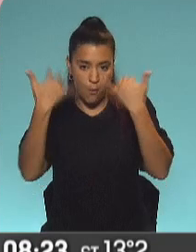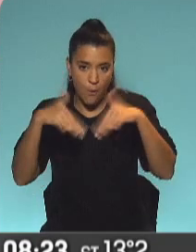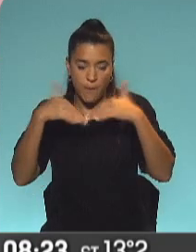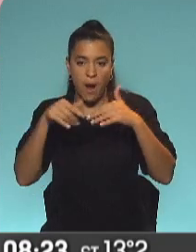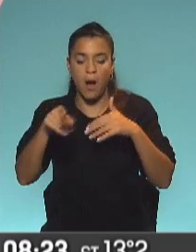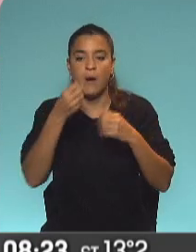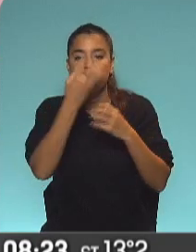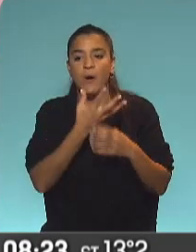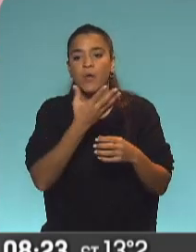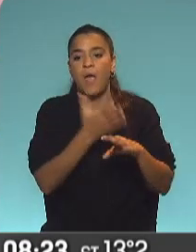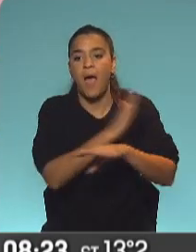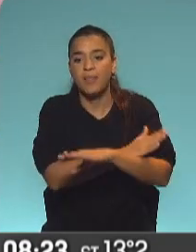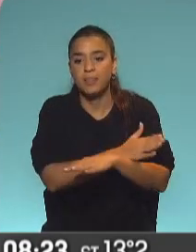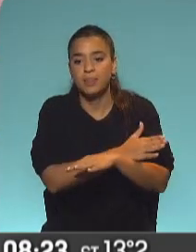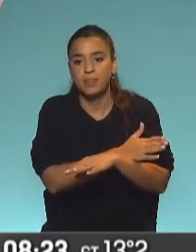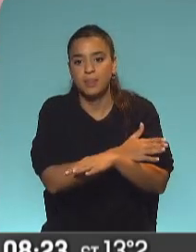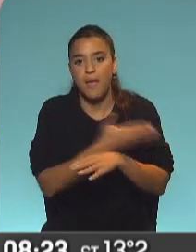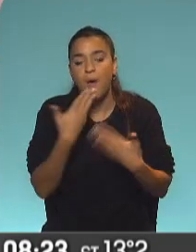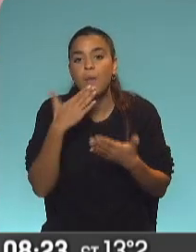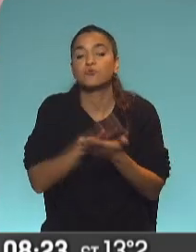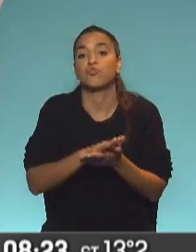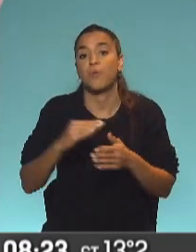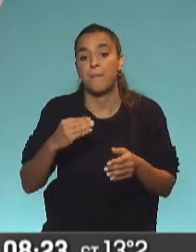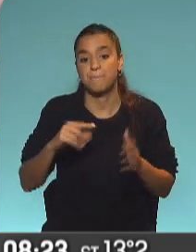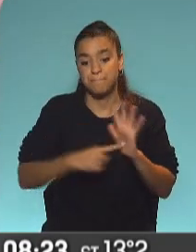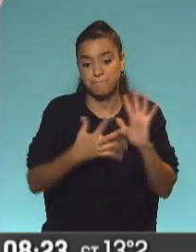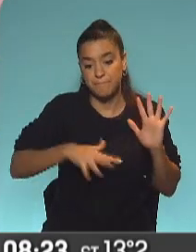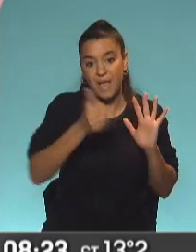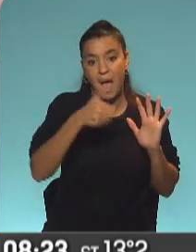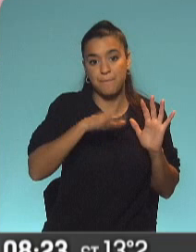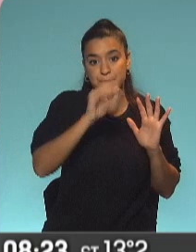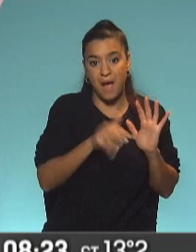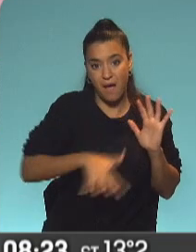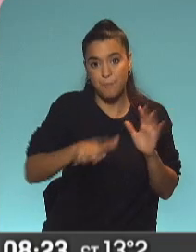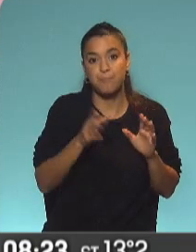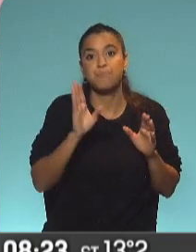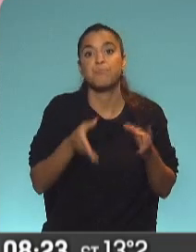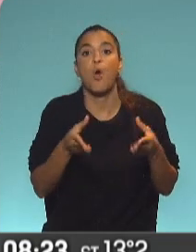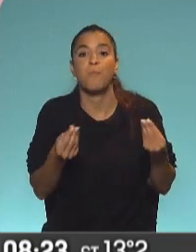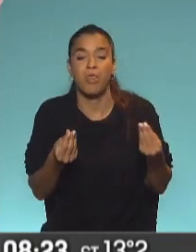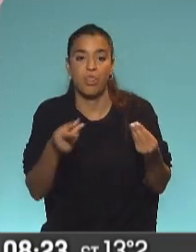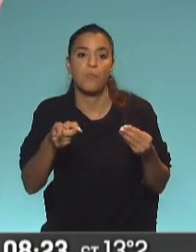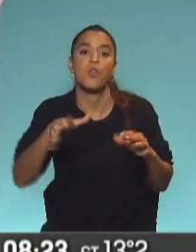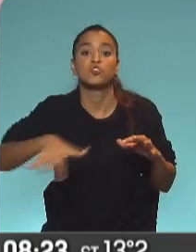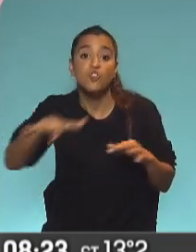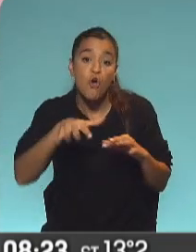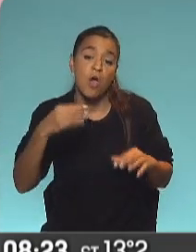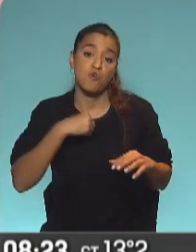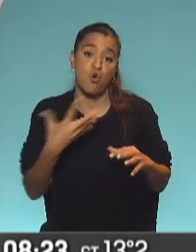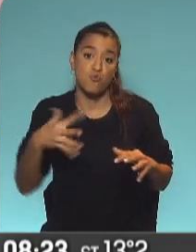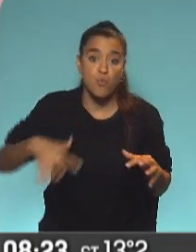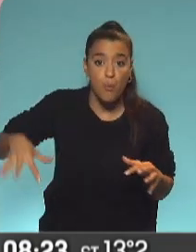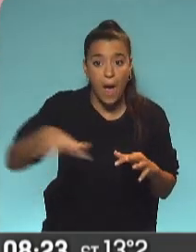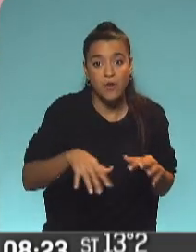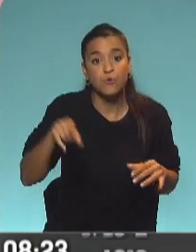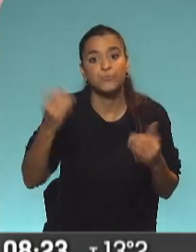porque hablamos recién del área metropolitana en promedio. Ahora, hay zonas del conurbano, distritos del conurbano